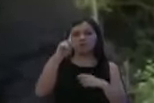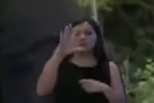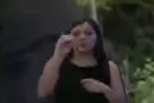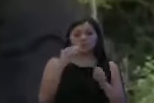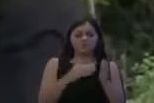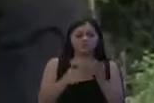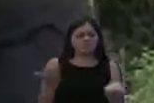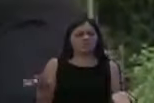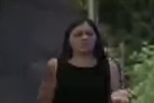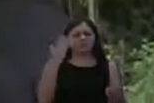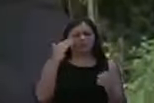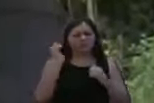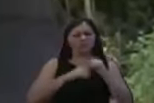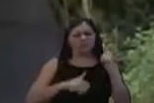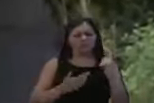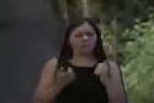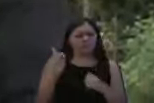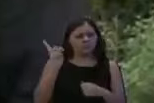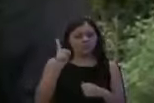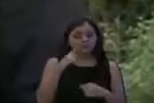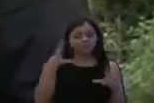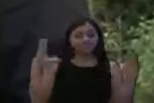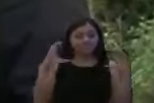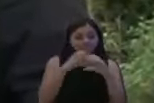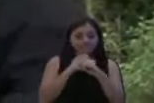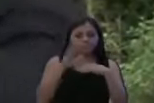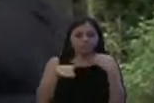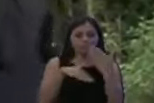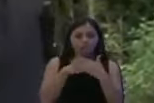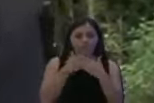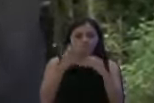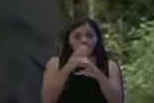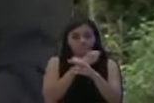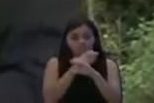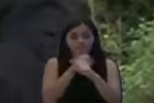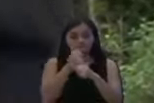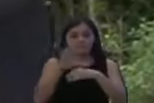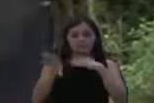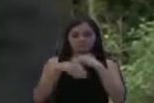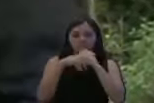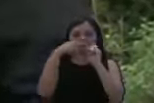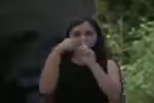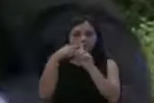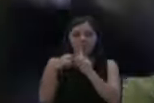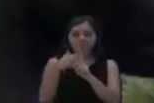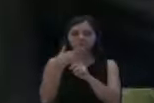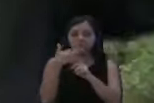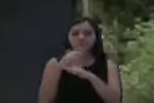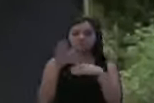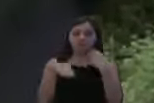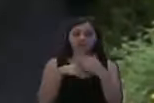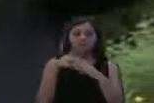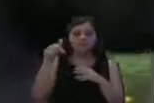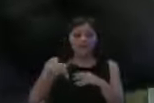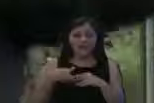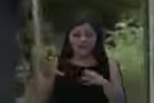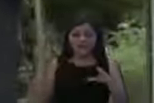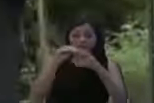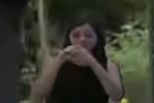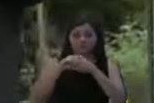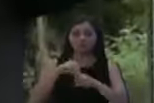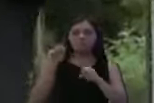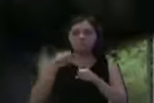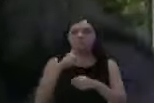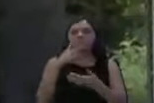bruto o sea se considera todo eso se considera pagos de impuestos mejoras se considera lo que